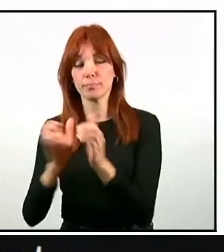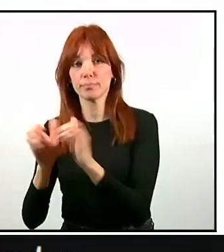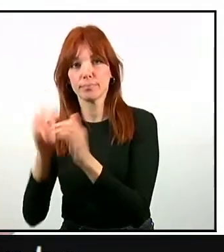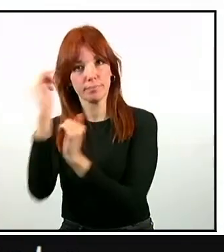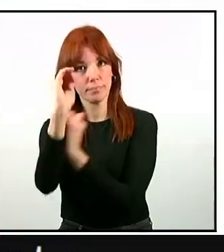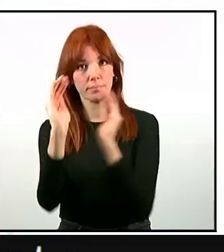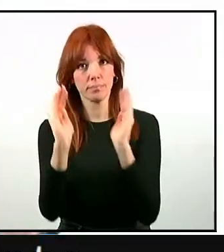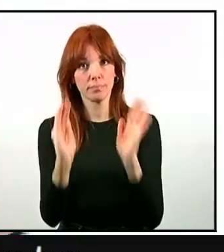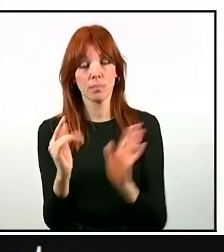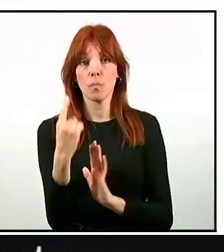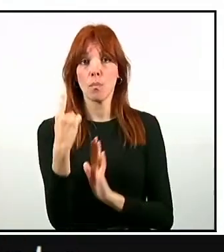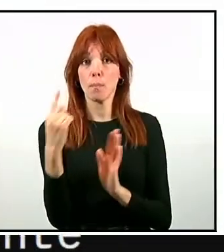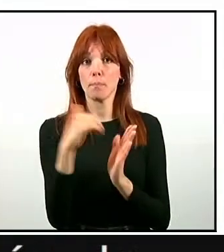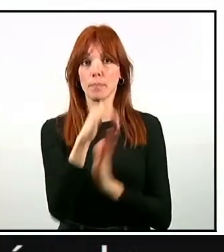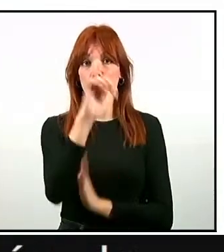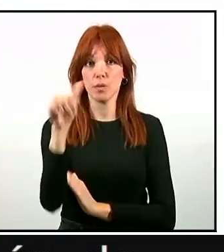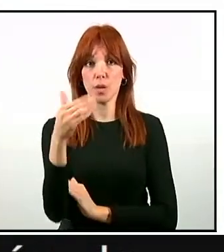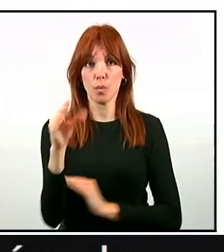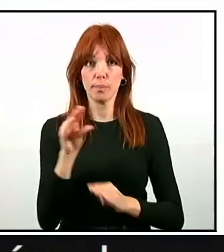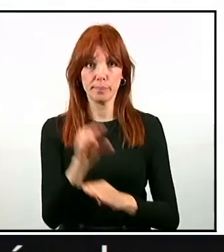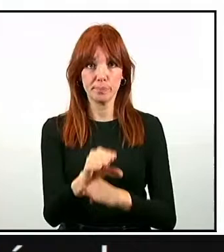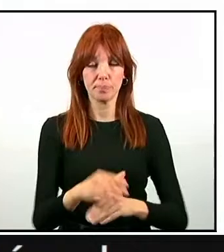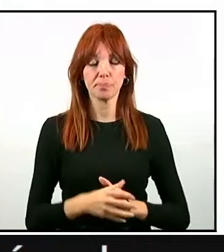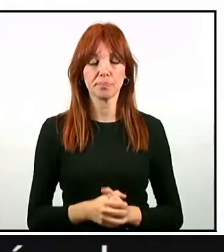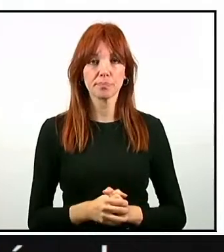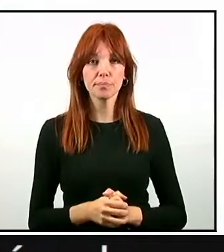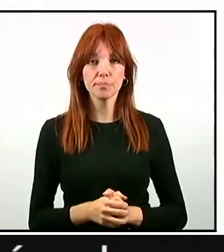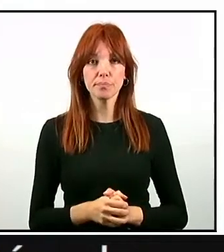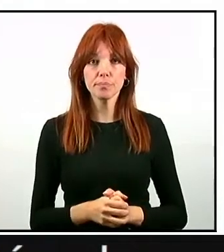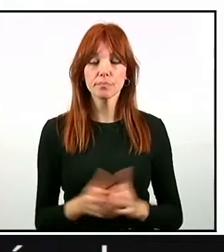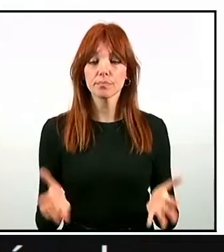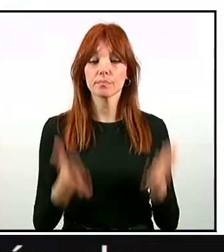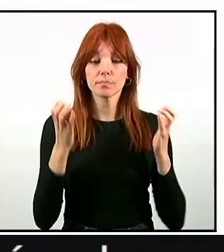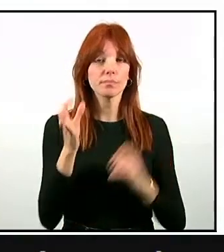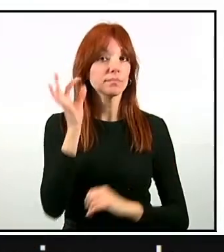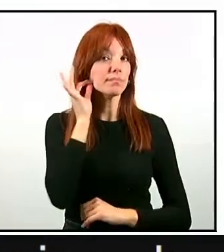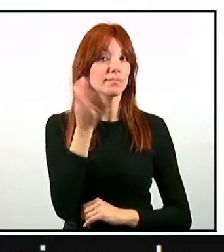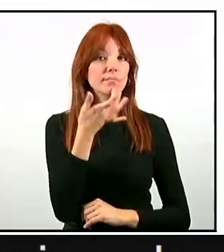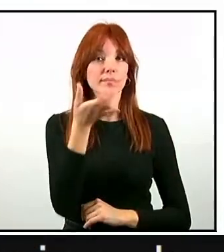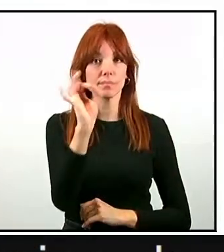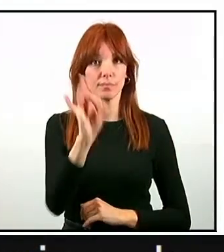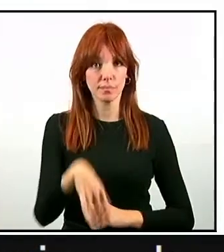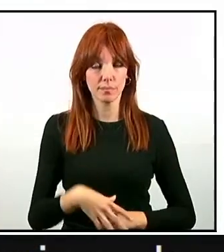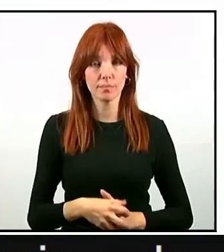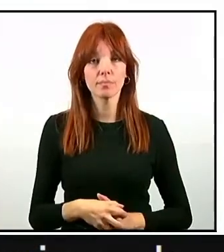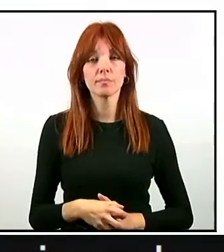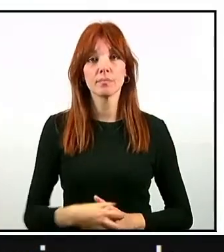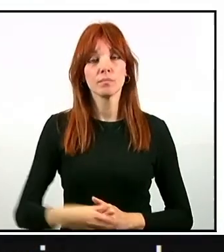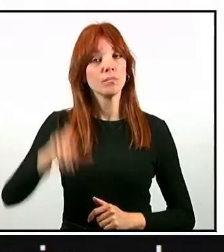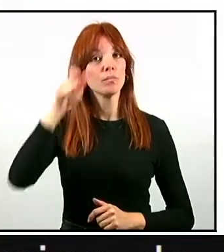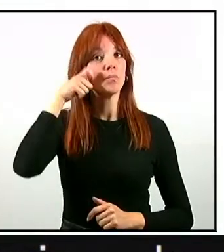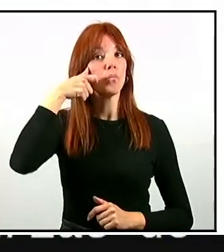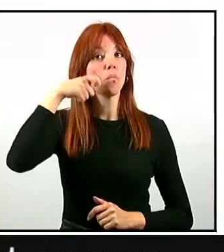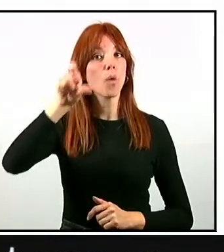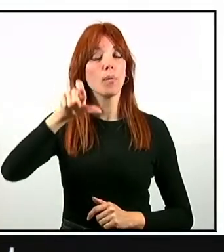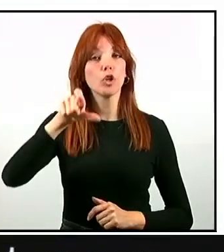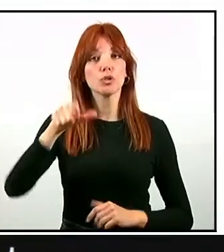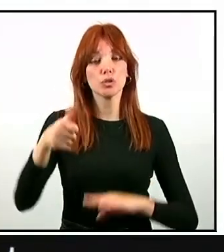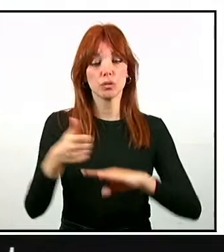de 1 millón de euros. ¿Quiénes van a ser las beneficiarias de estas ayudas? Pues los municipios que tengan una